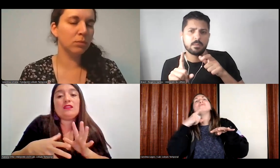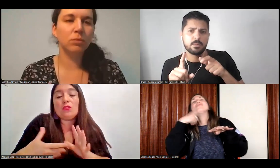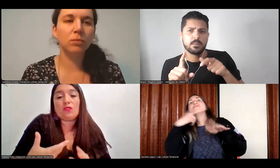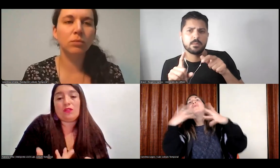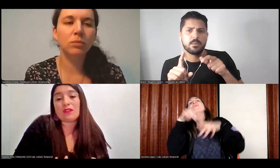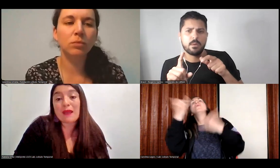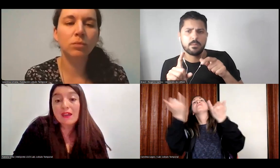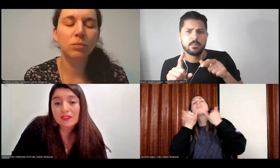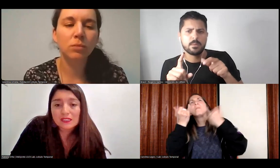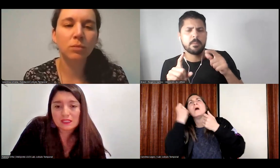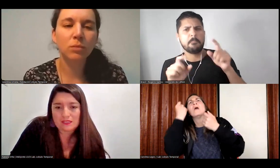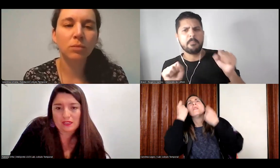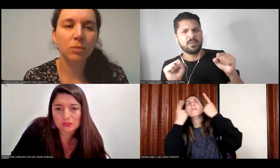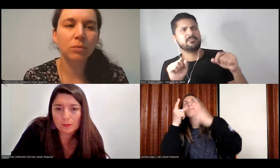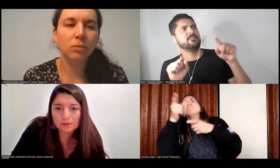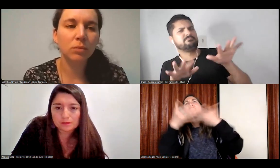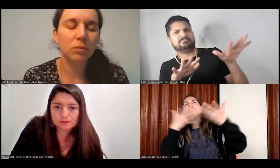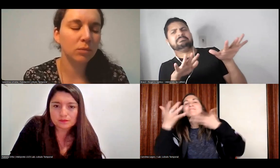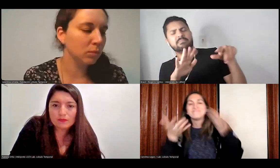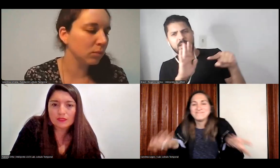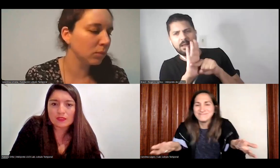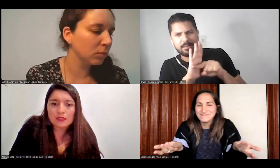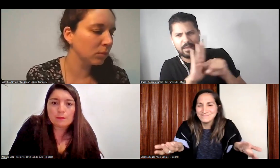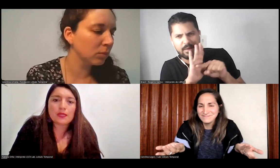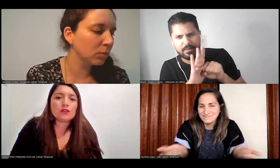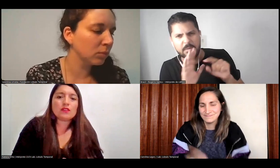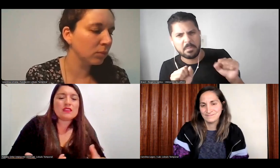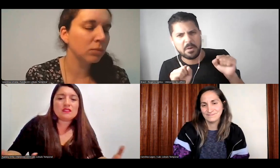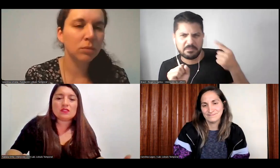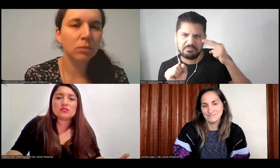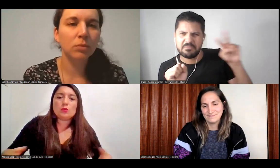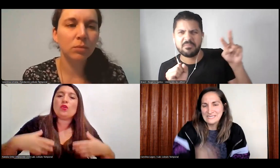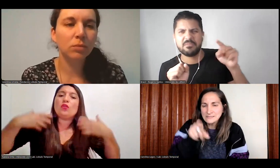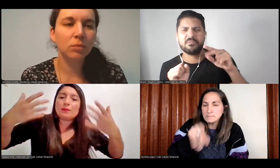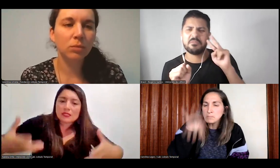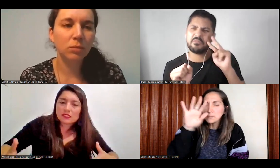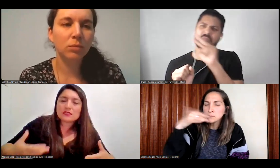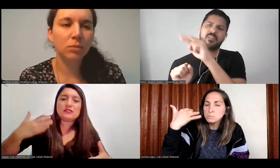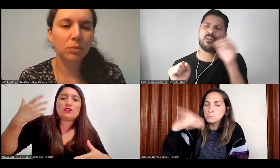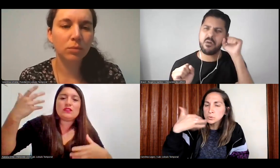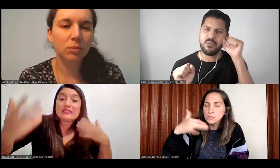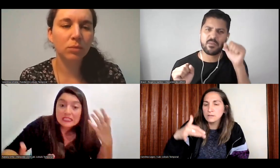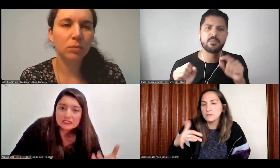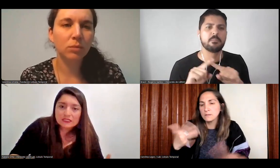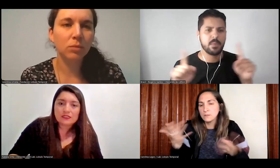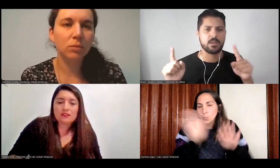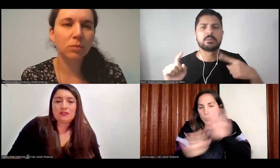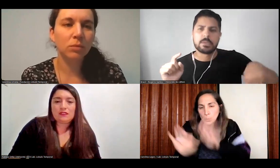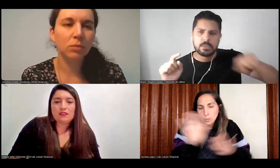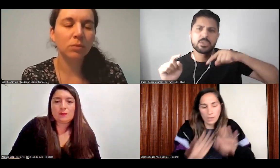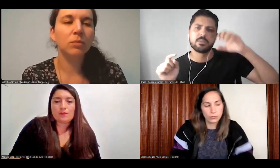lo negativo, lo que más afecta en este caso. Pero es distinto si uno lo aprende, si lo